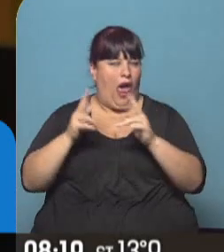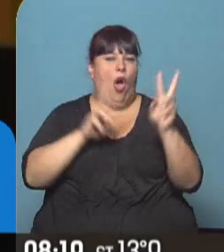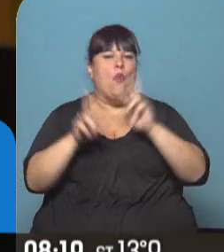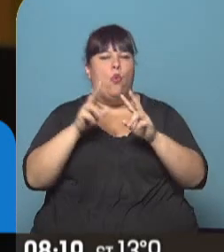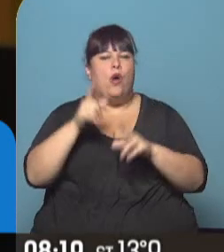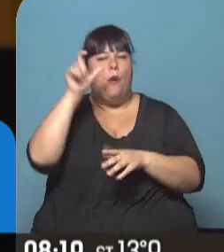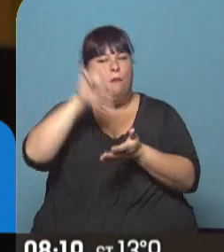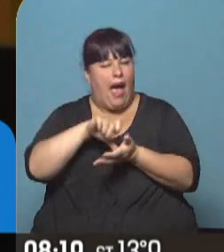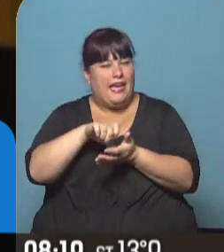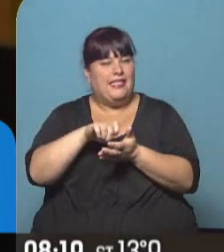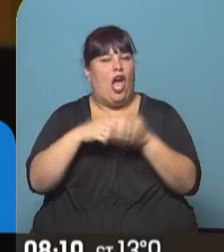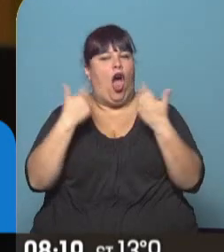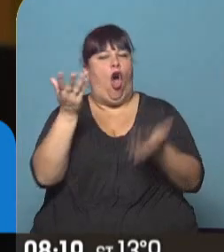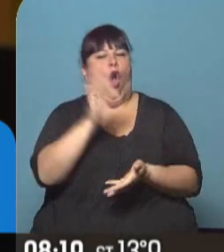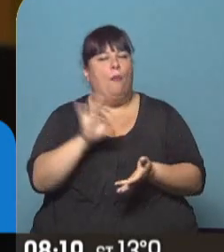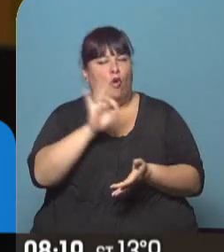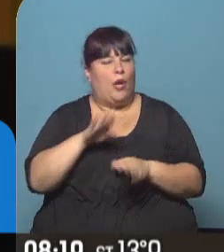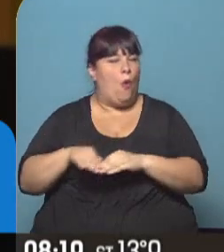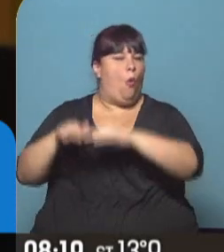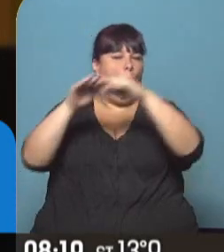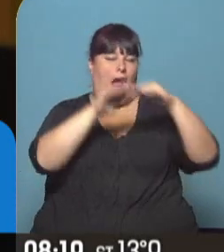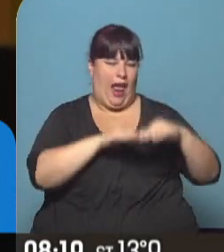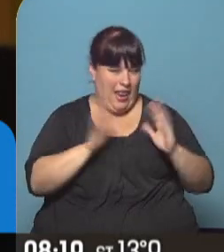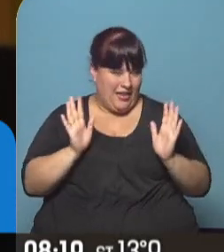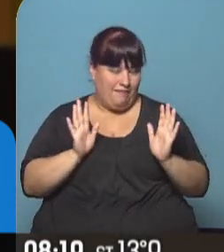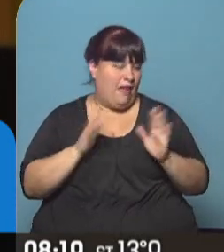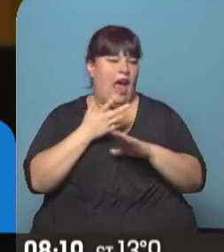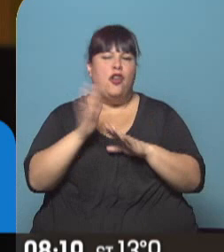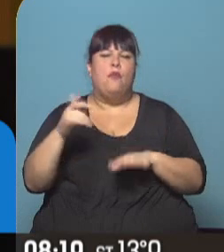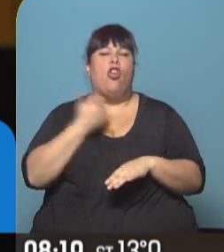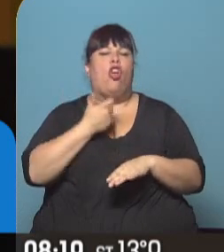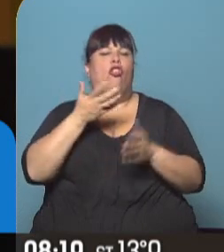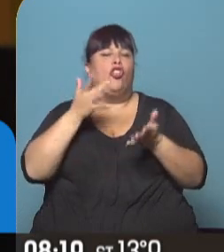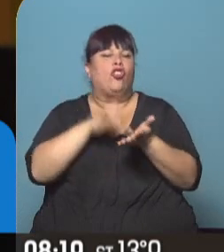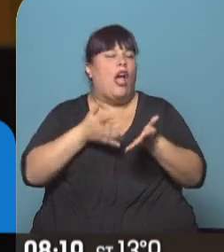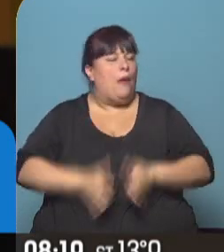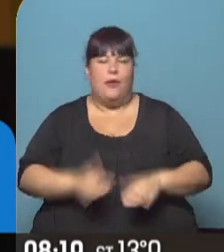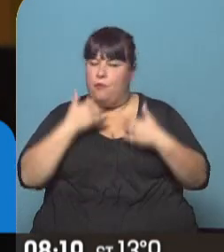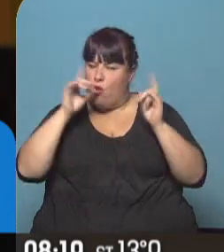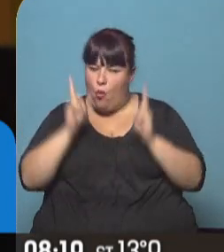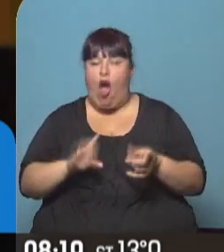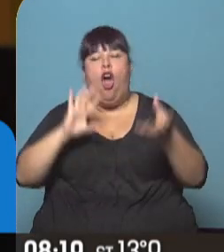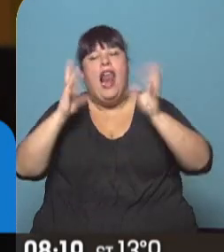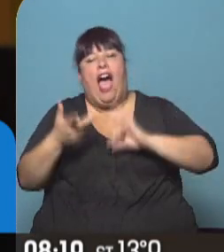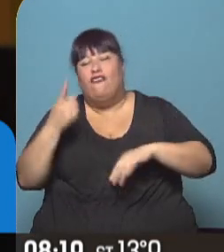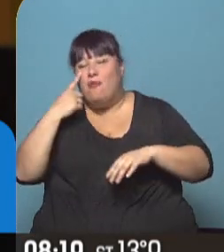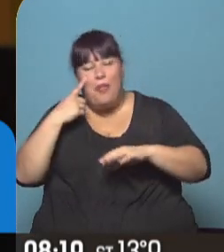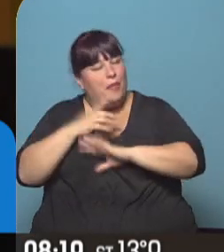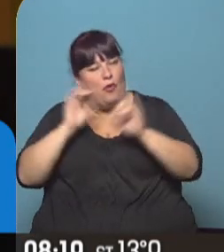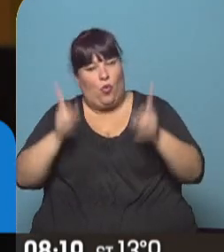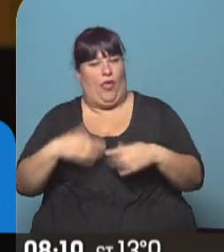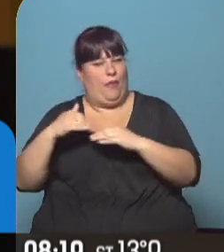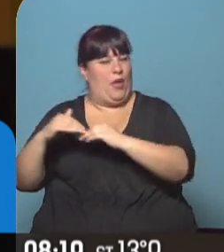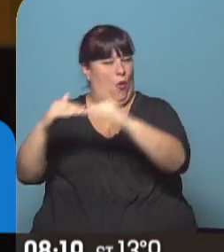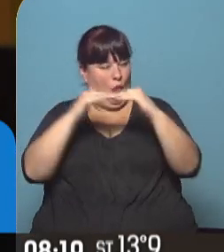búsqueda de ser un país donde haya oportunidades iguales para todos más allá del lugar donde nos ha tocado nacer en las condiciones que nos haya tocado nacer